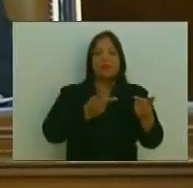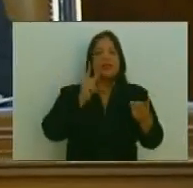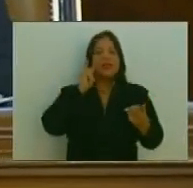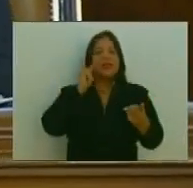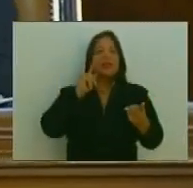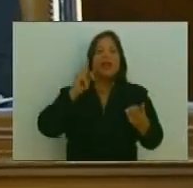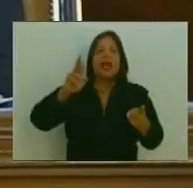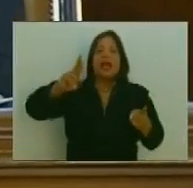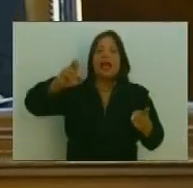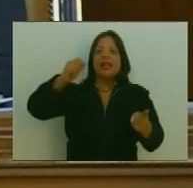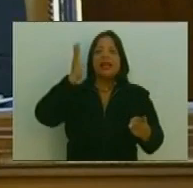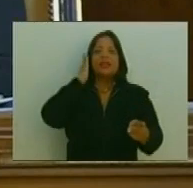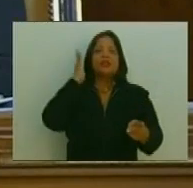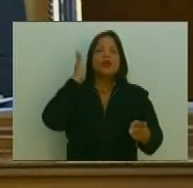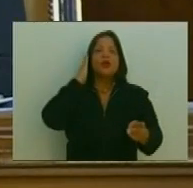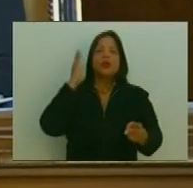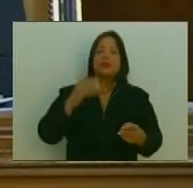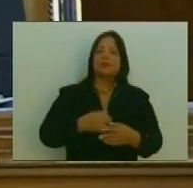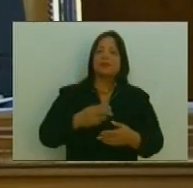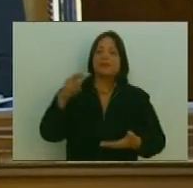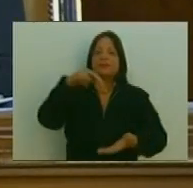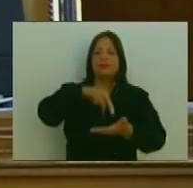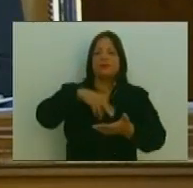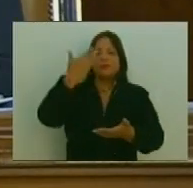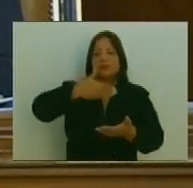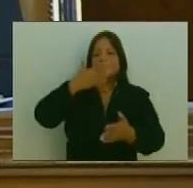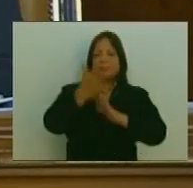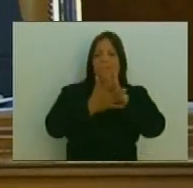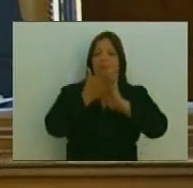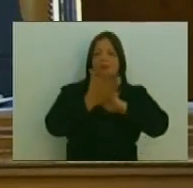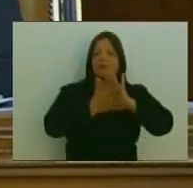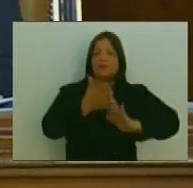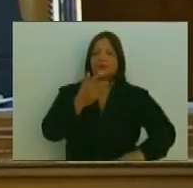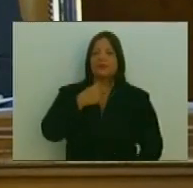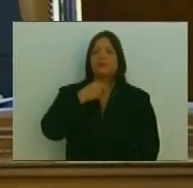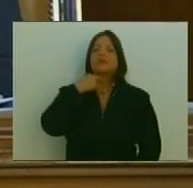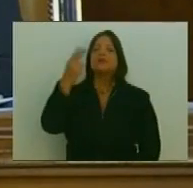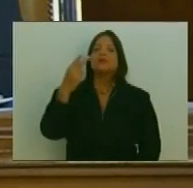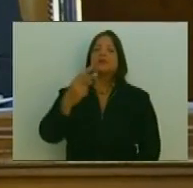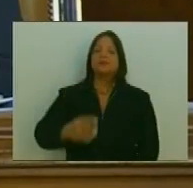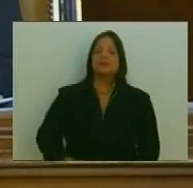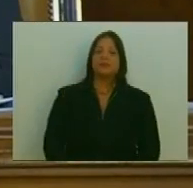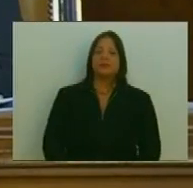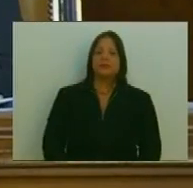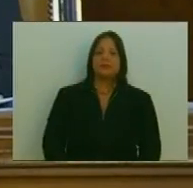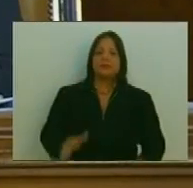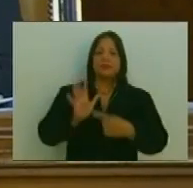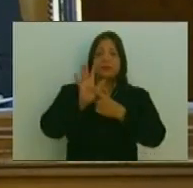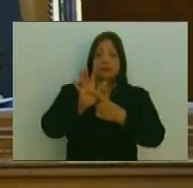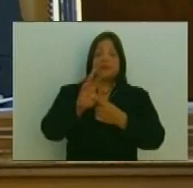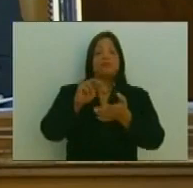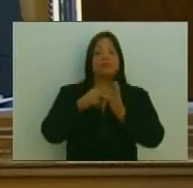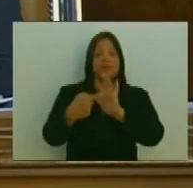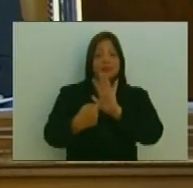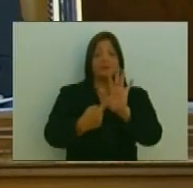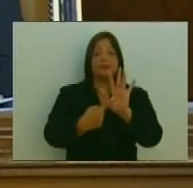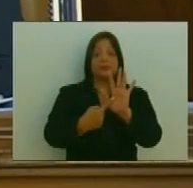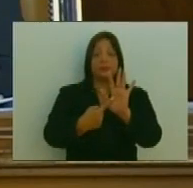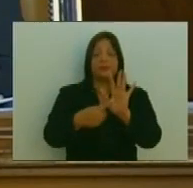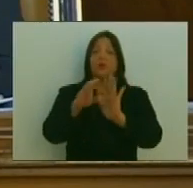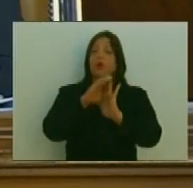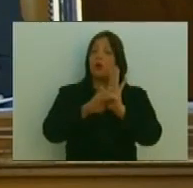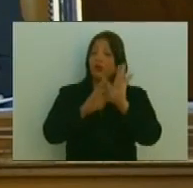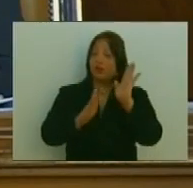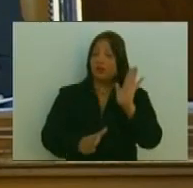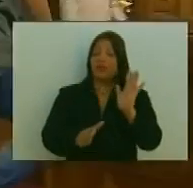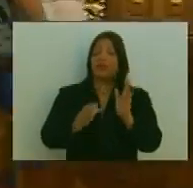René Coltat, compañero, una persona con discapacidad auditiva, que fue candidato también a esta